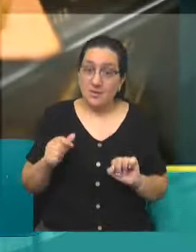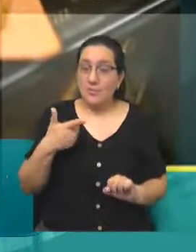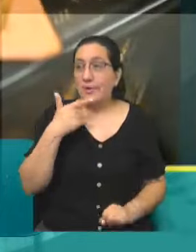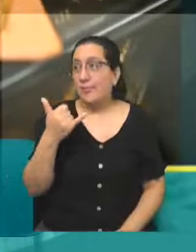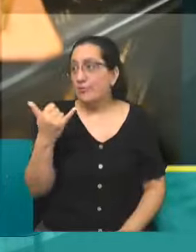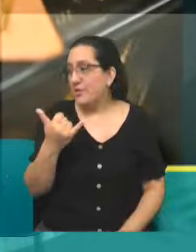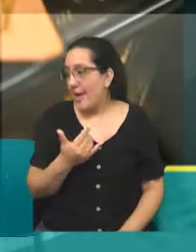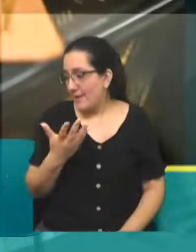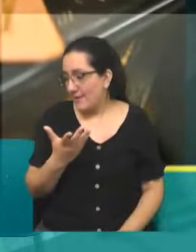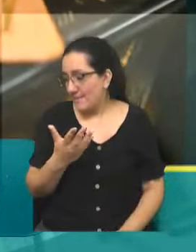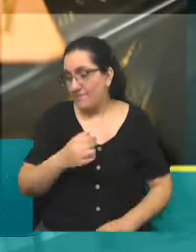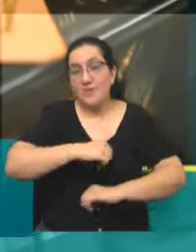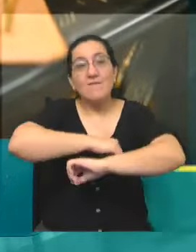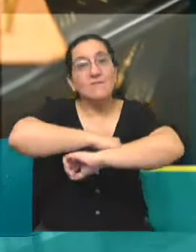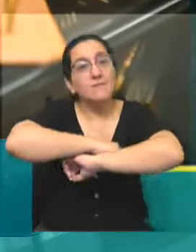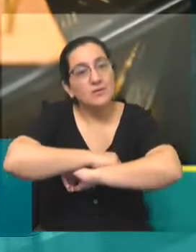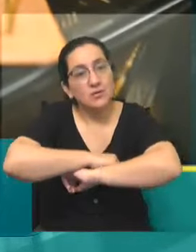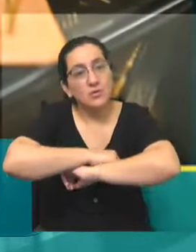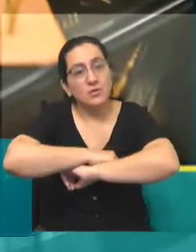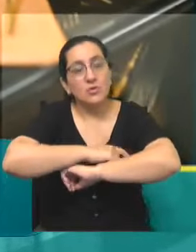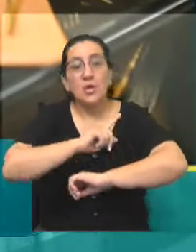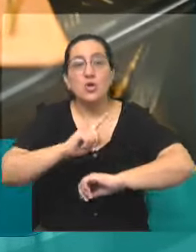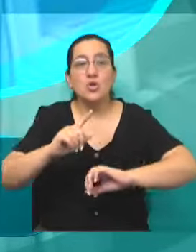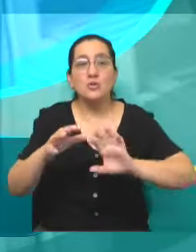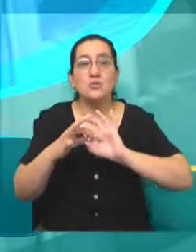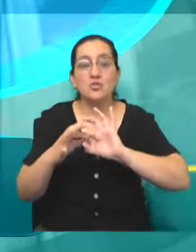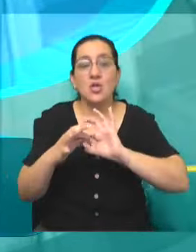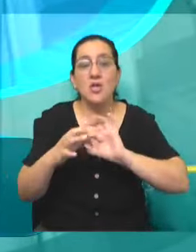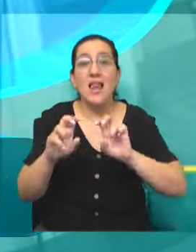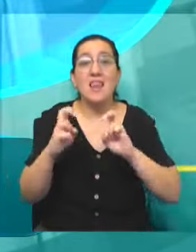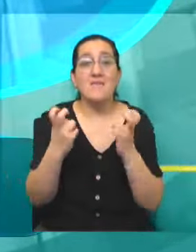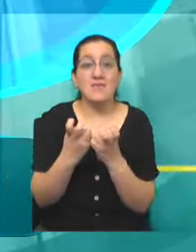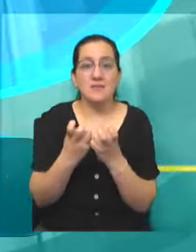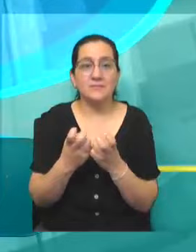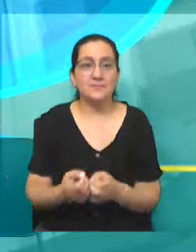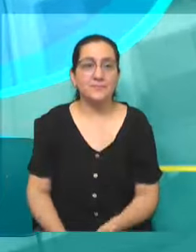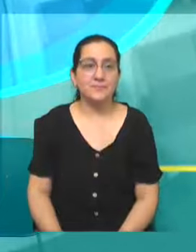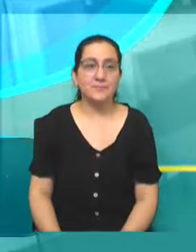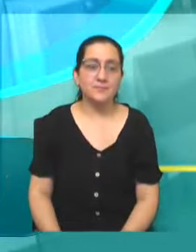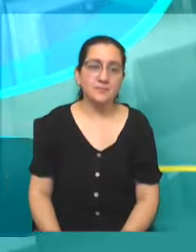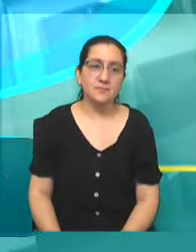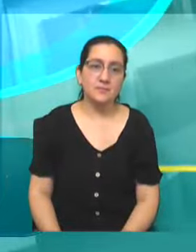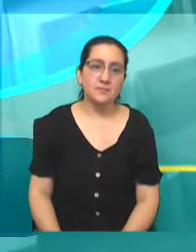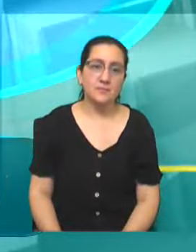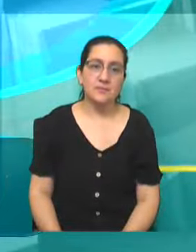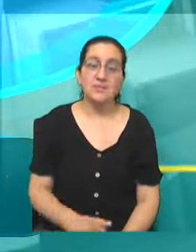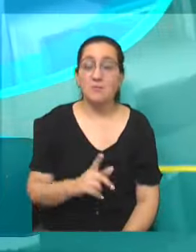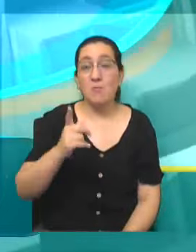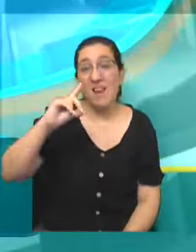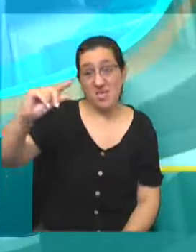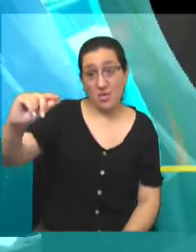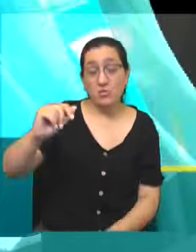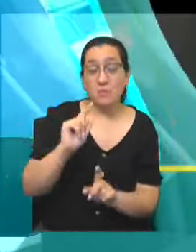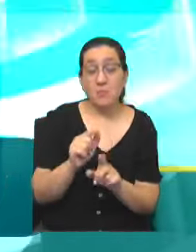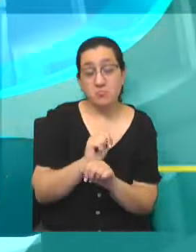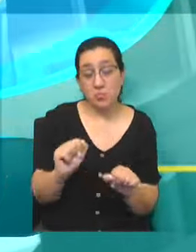alguna especie de terraza o balcón que no esté asociado al living, ¿tá? O sea, que sea como secundario, ahí, pues. También puede